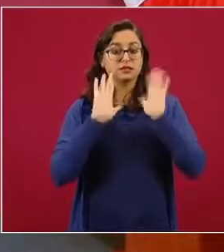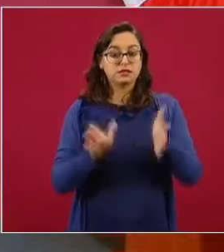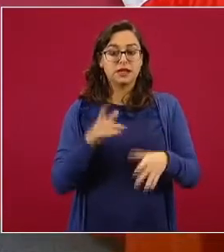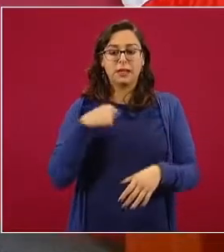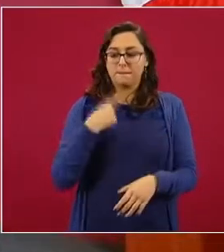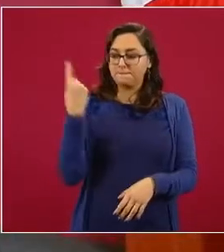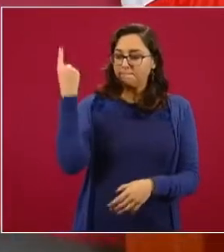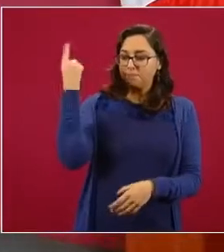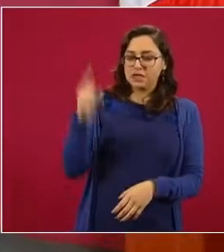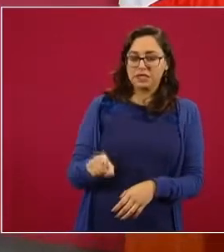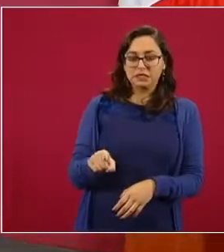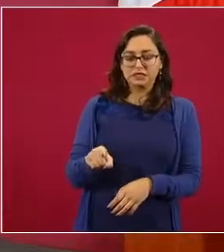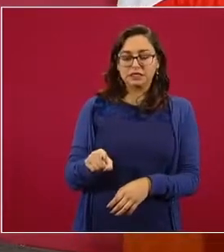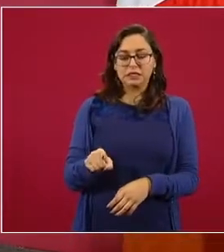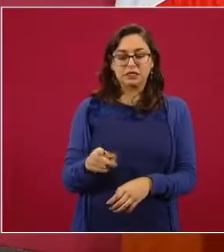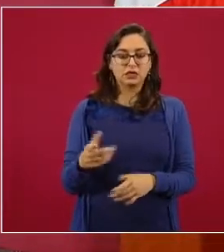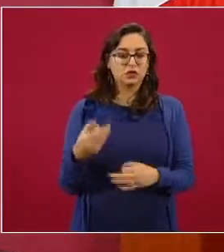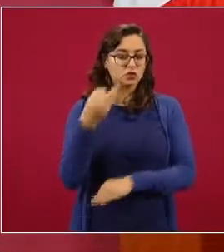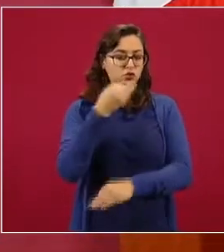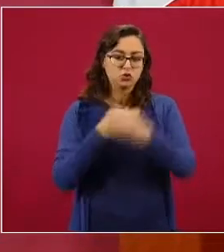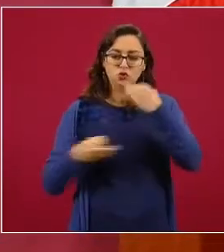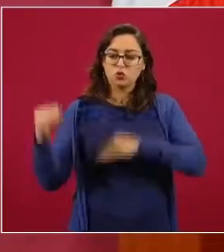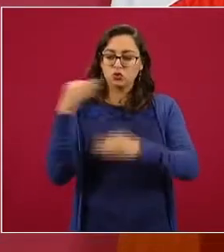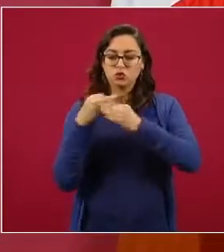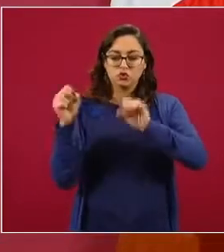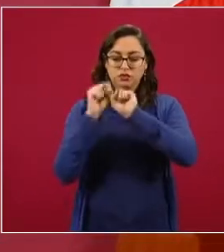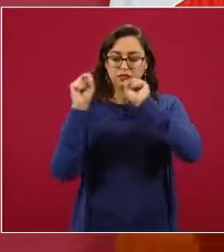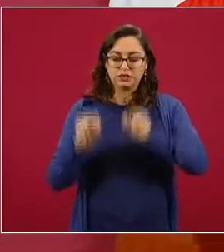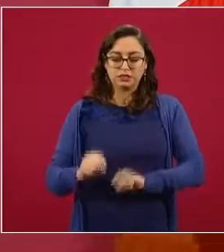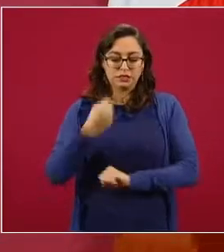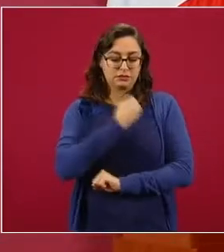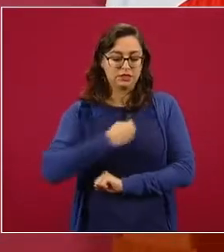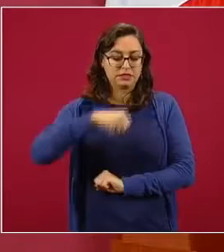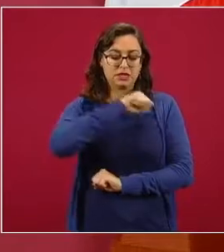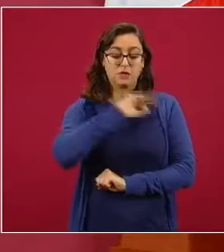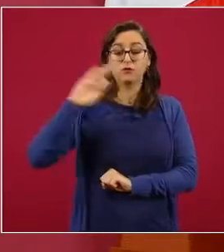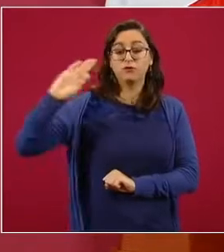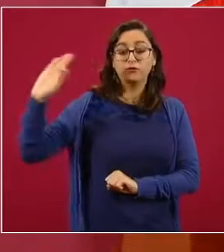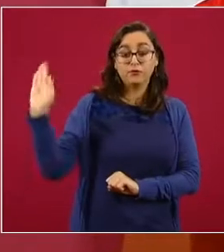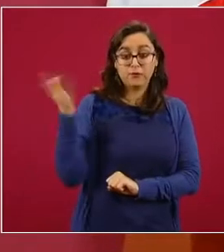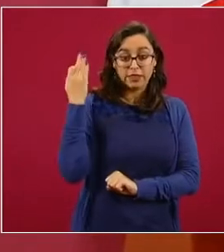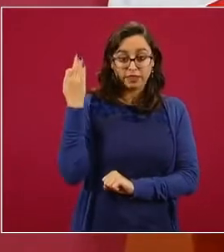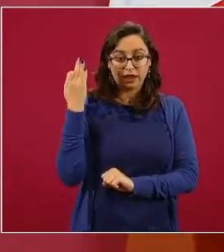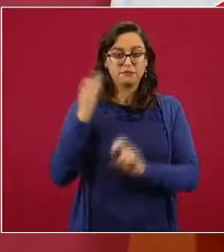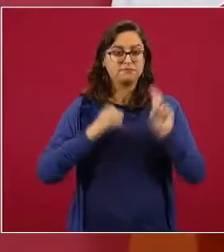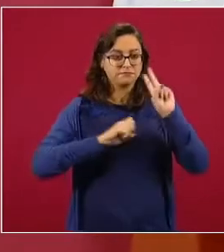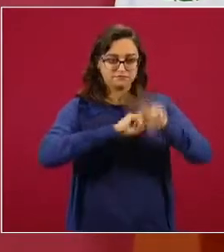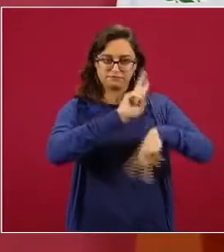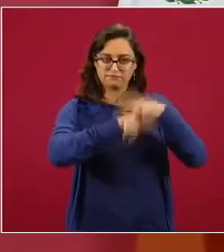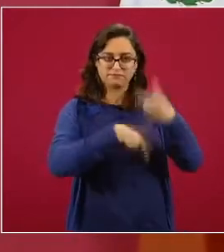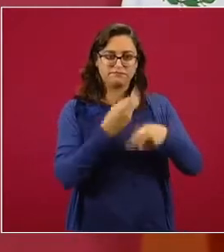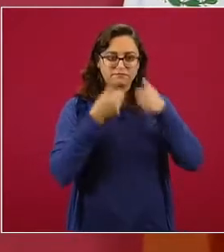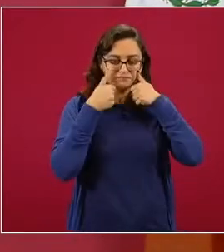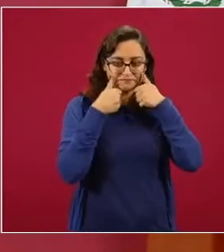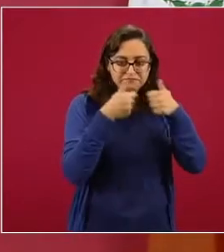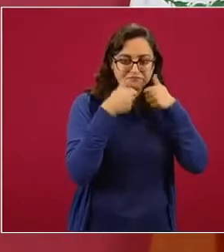que el sector salud del gobierno federal actuara de